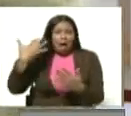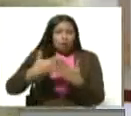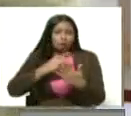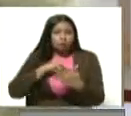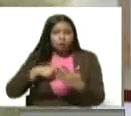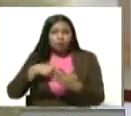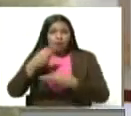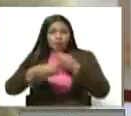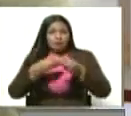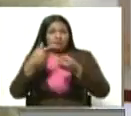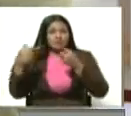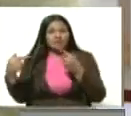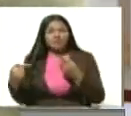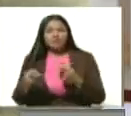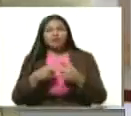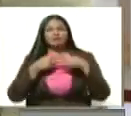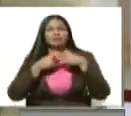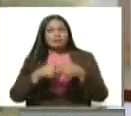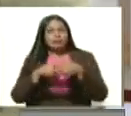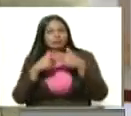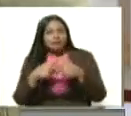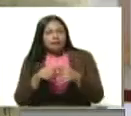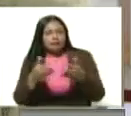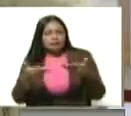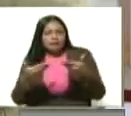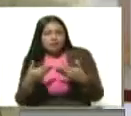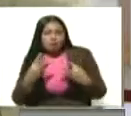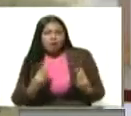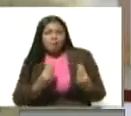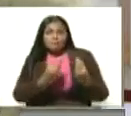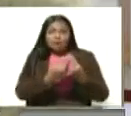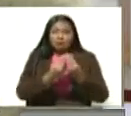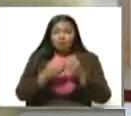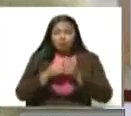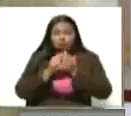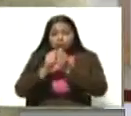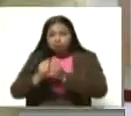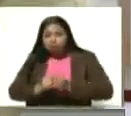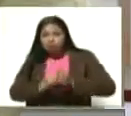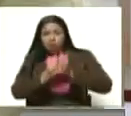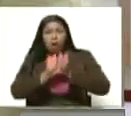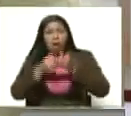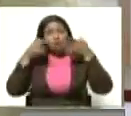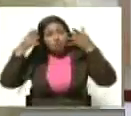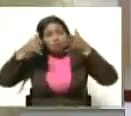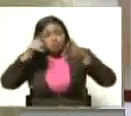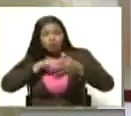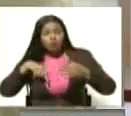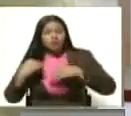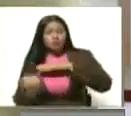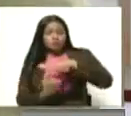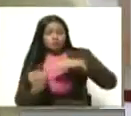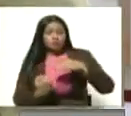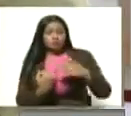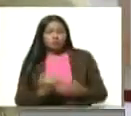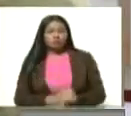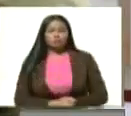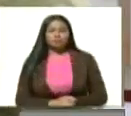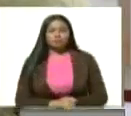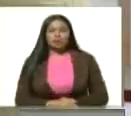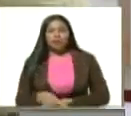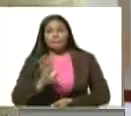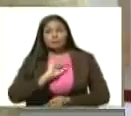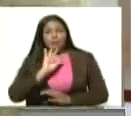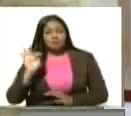conformando diferentes tipos de talleres, recibiendo acompañamiento, formación por parte de nuestra institucionalidad. Hemos